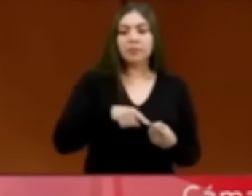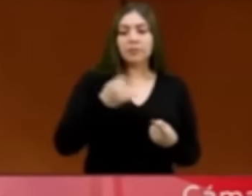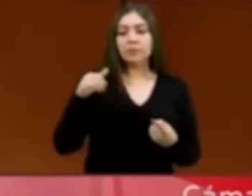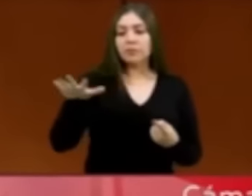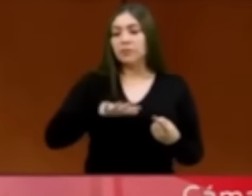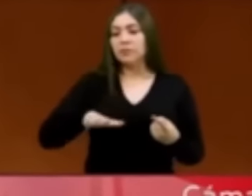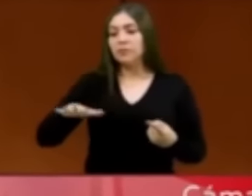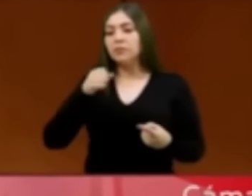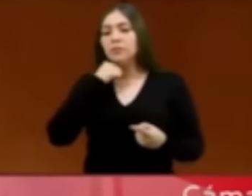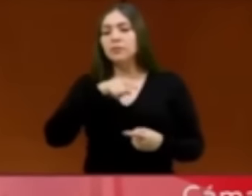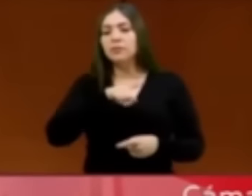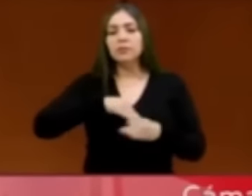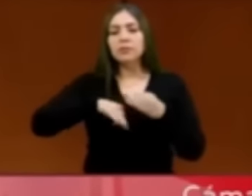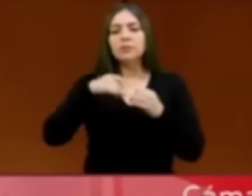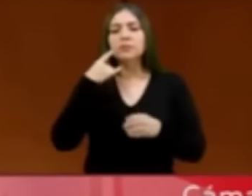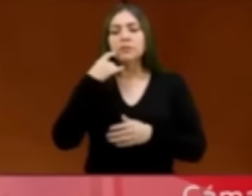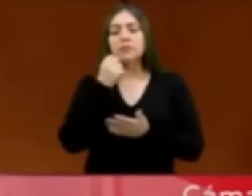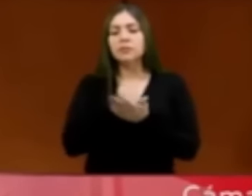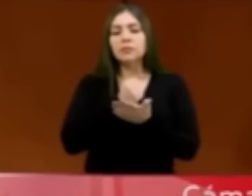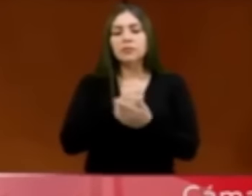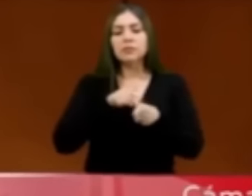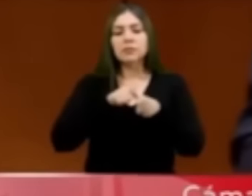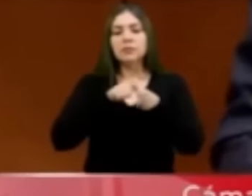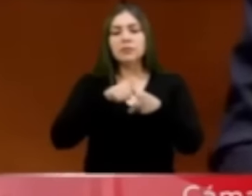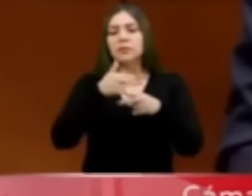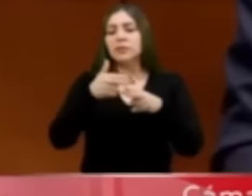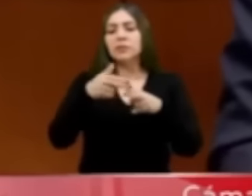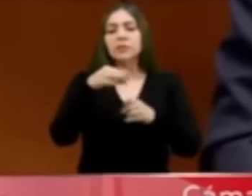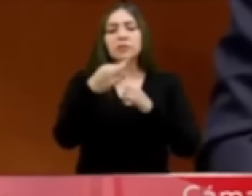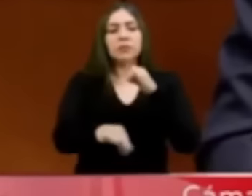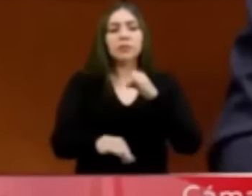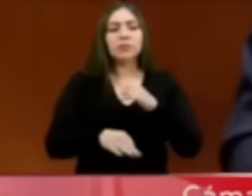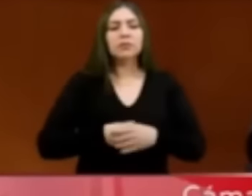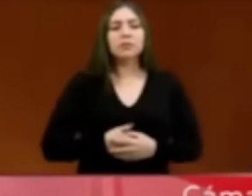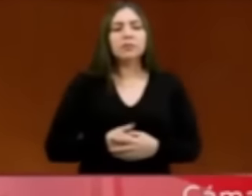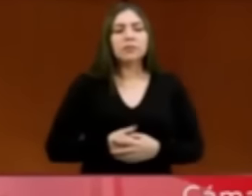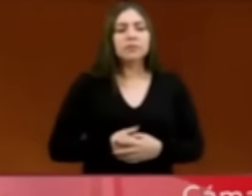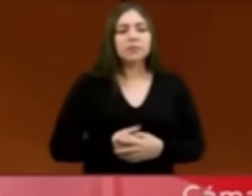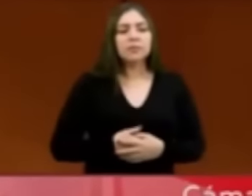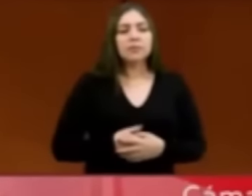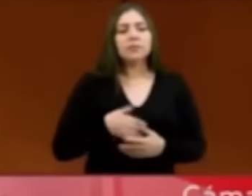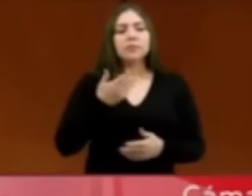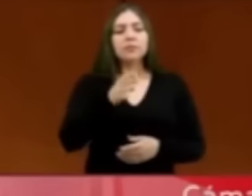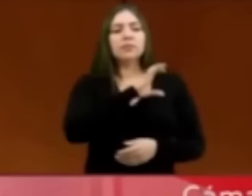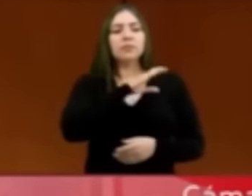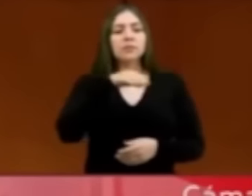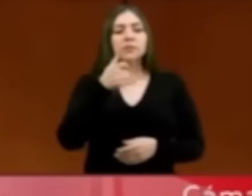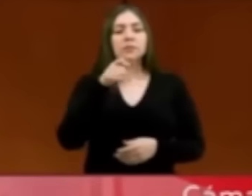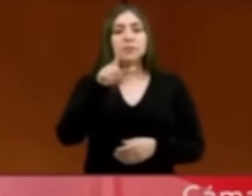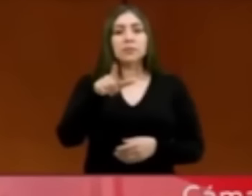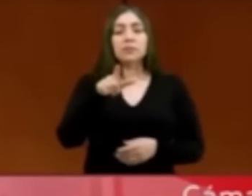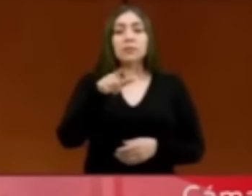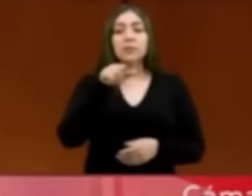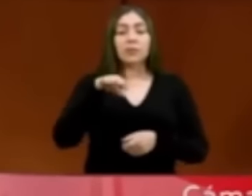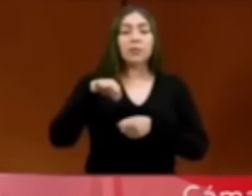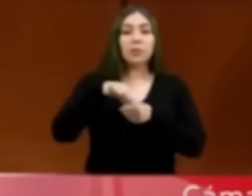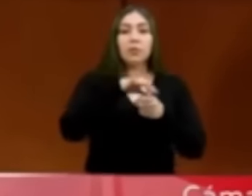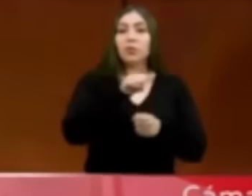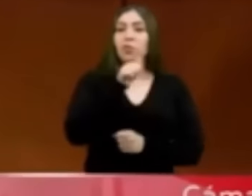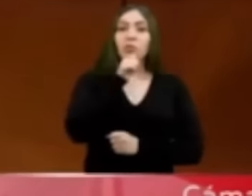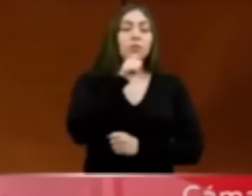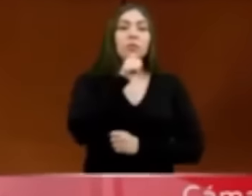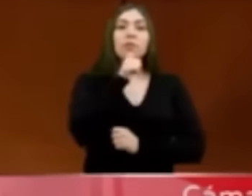seguiremos luchando hasta el último momento. Y concluyo, querido Miguel, todavía no se vota. Senador,